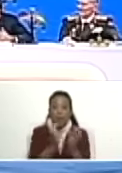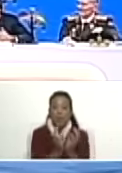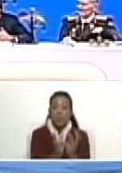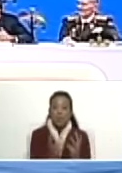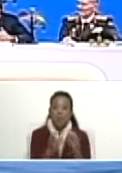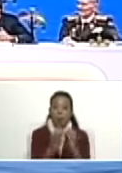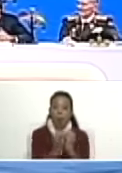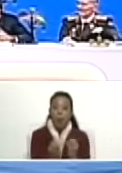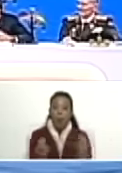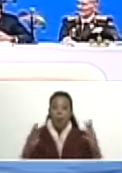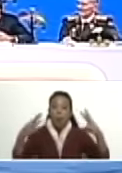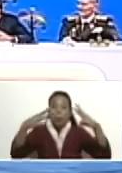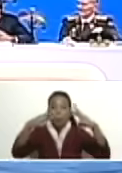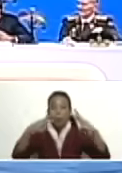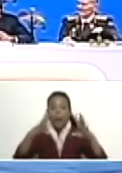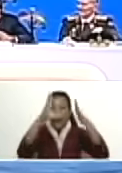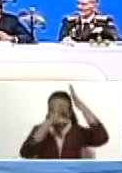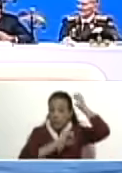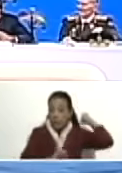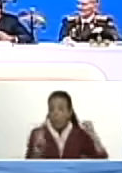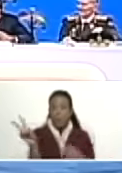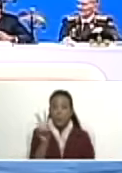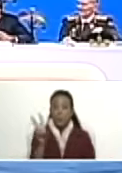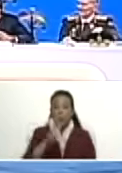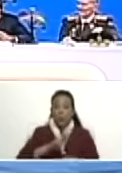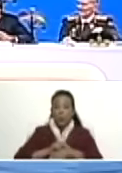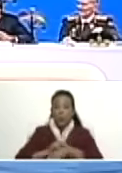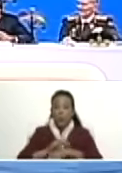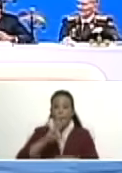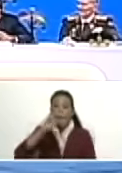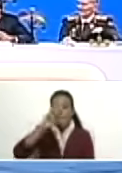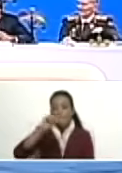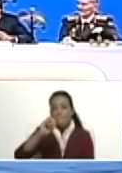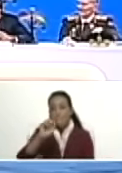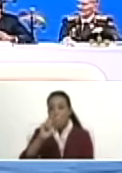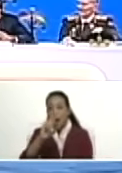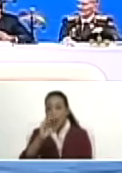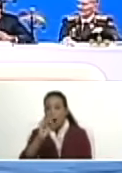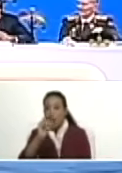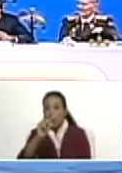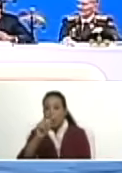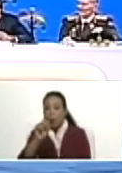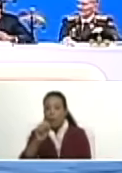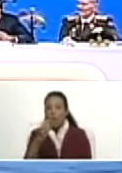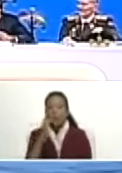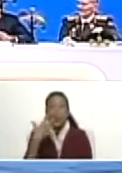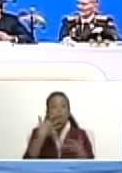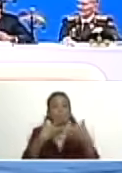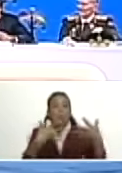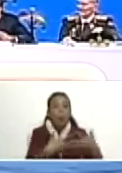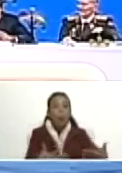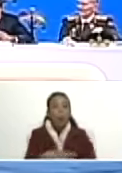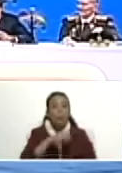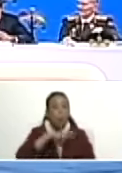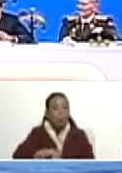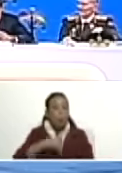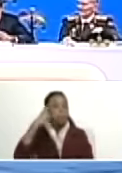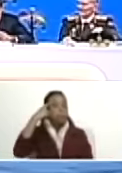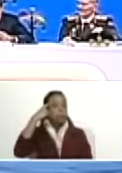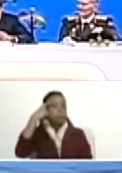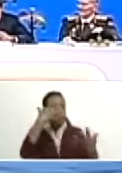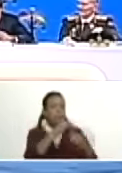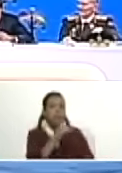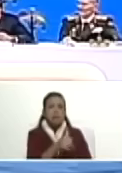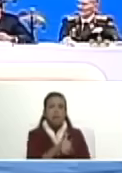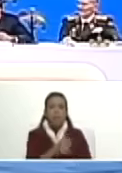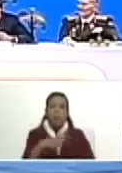Unidas, que el canciller de Venezuela, doctor Marco Falcón Briceño, hizo un discurso histórico y memorable